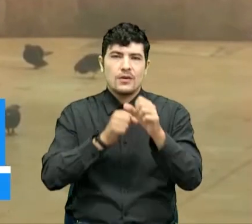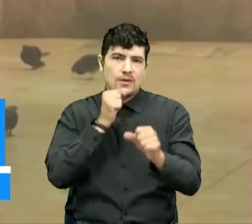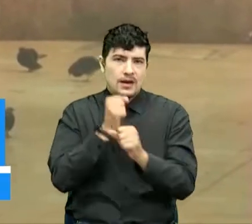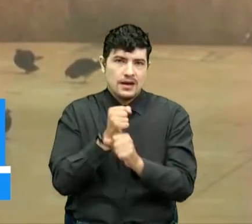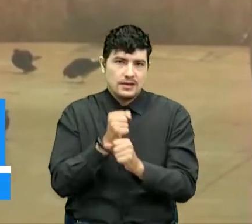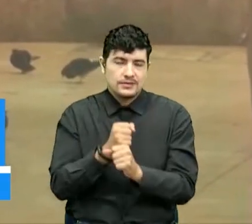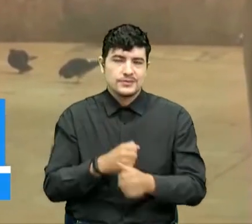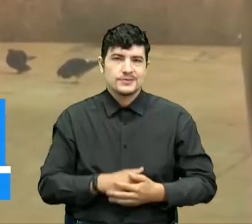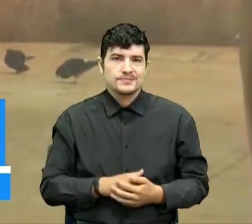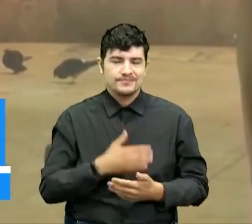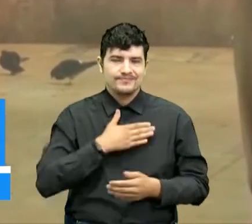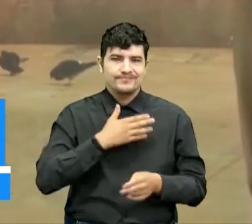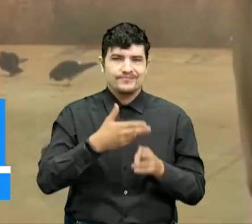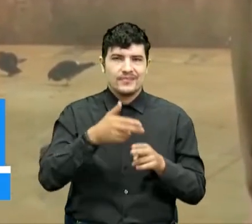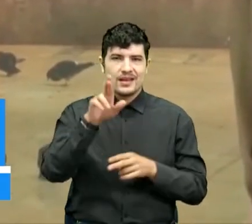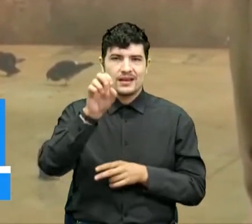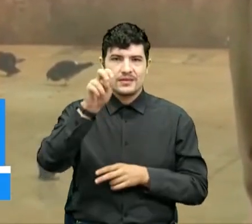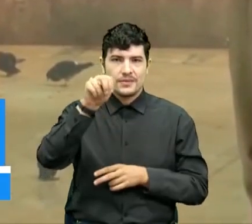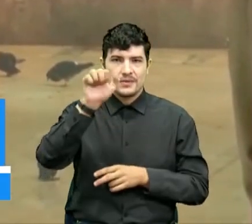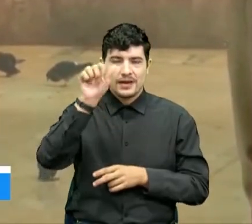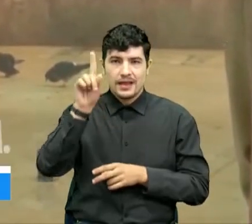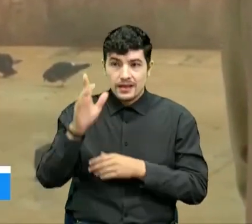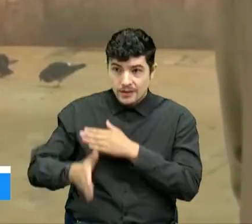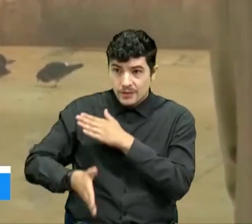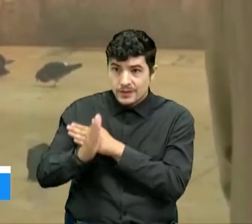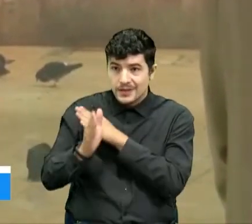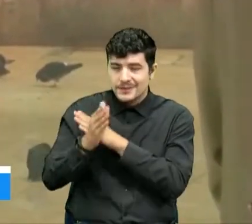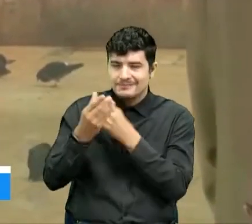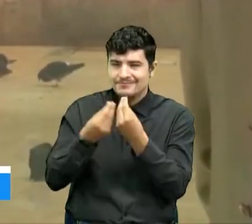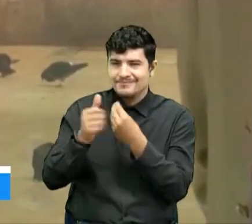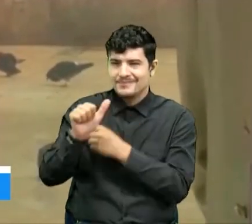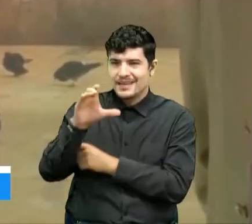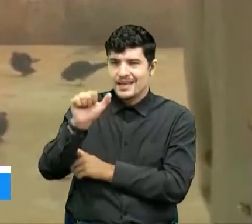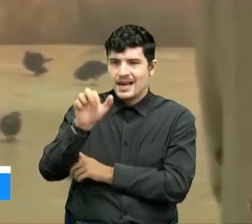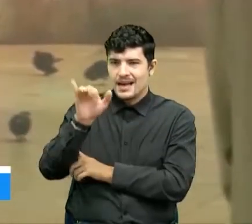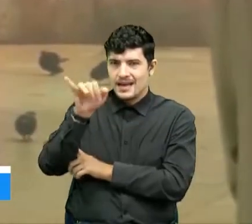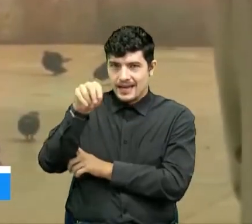televisión. Yo soy Ronald Otálora, y Karina, ustedes continúen con más información aquí en Entretenimiento del Canal Tro.